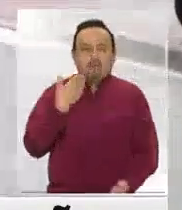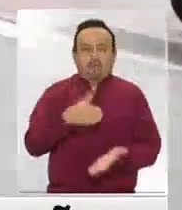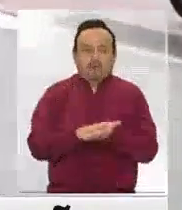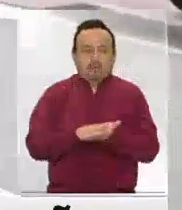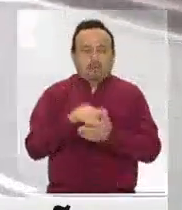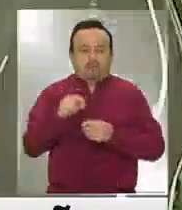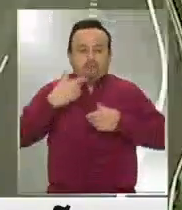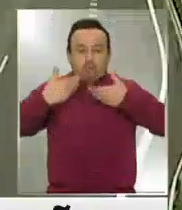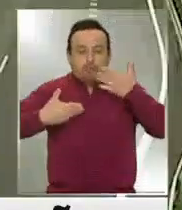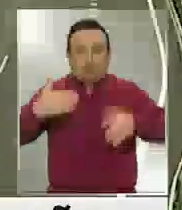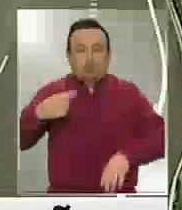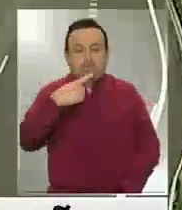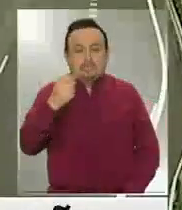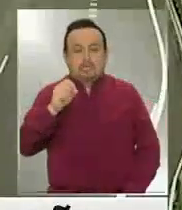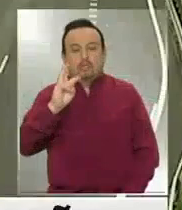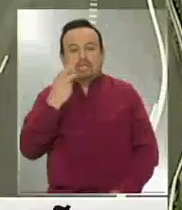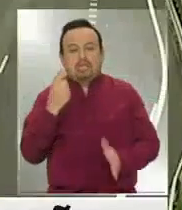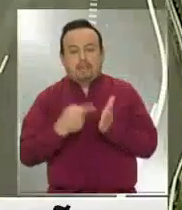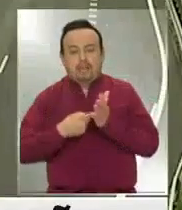elevaron a